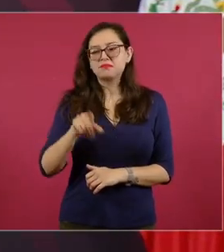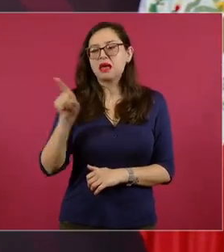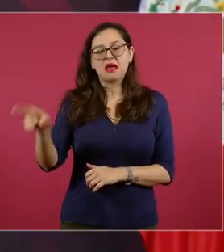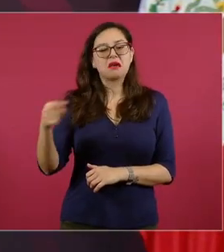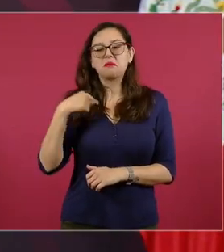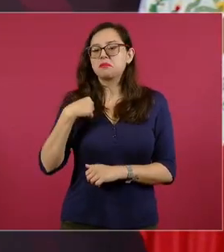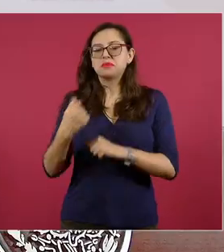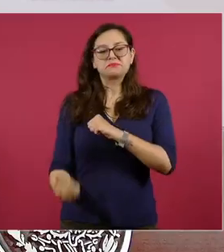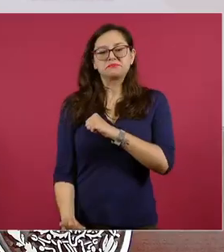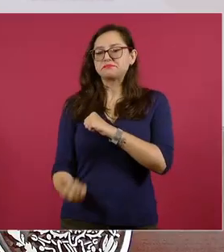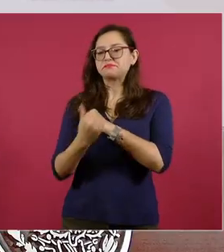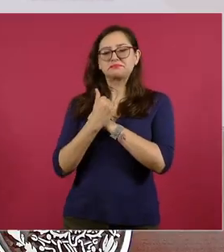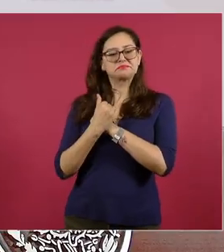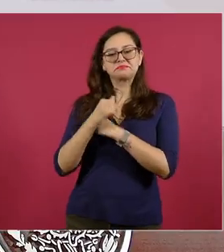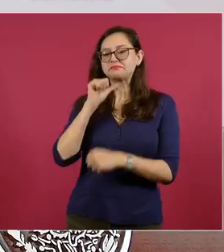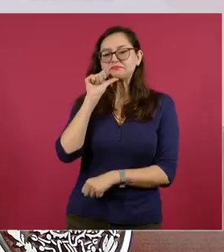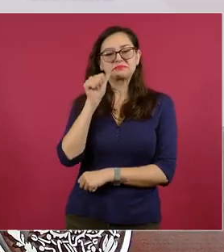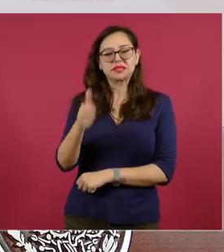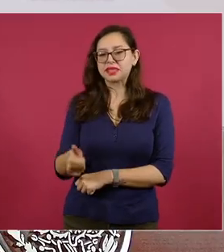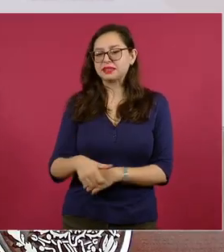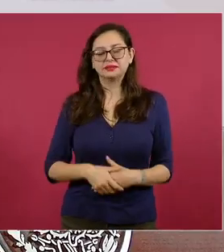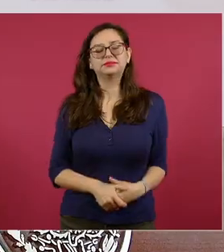porque ella